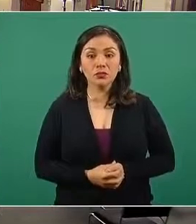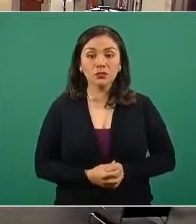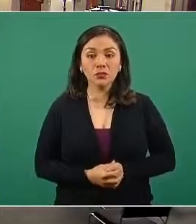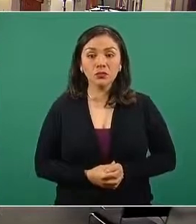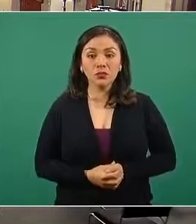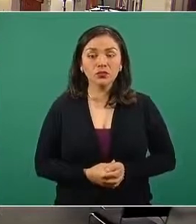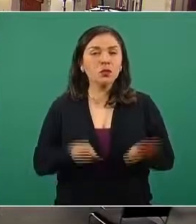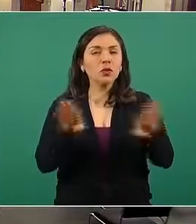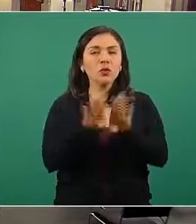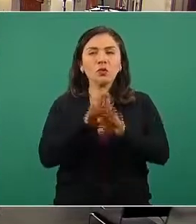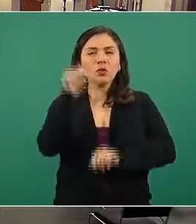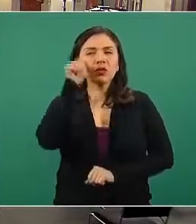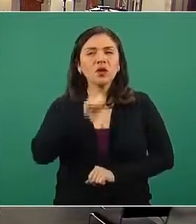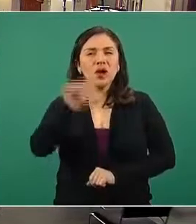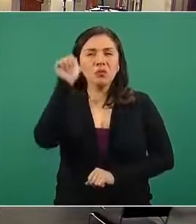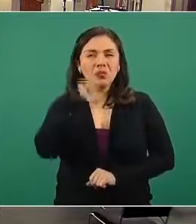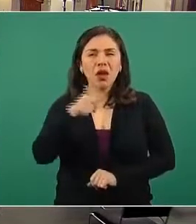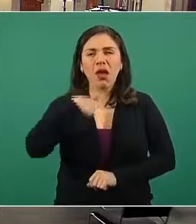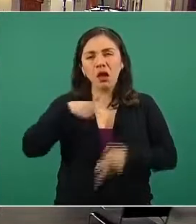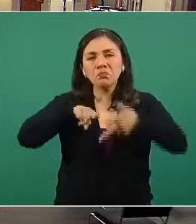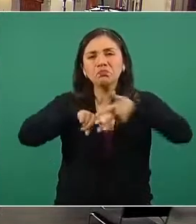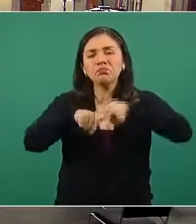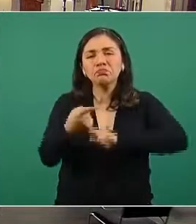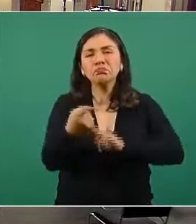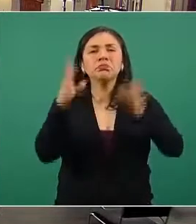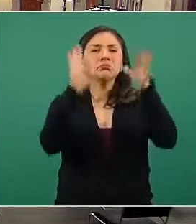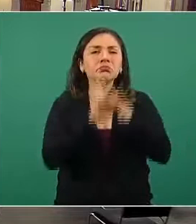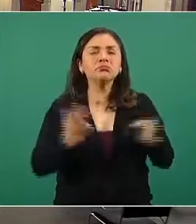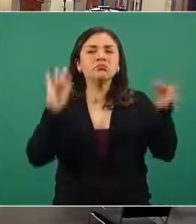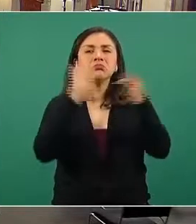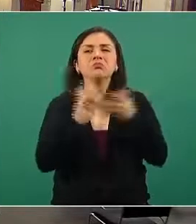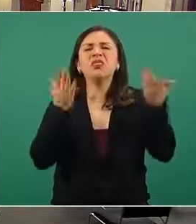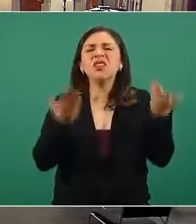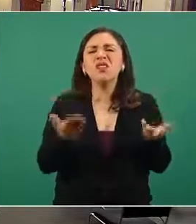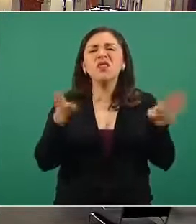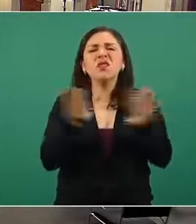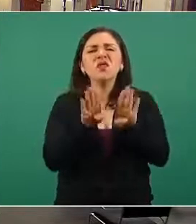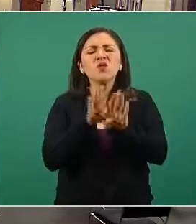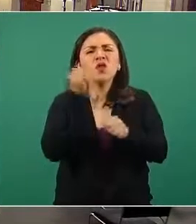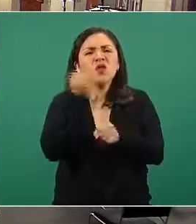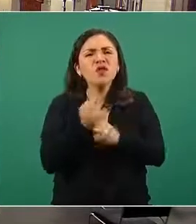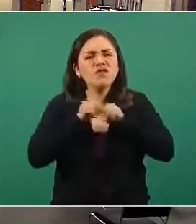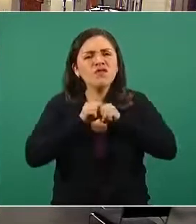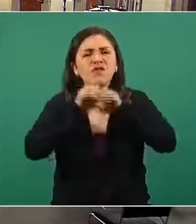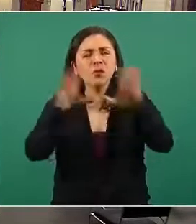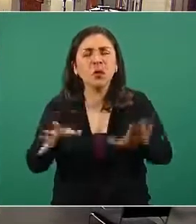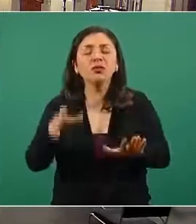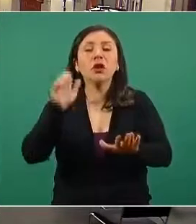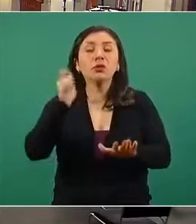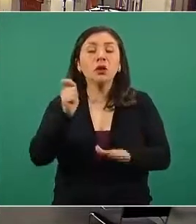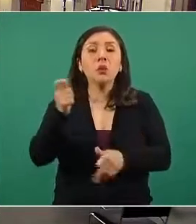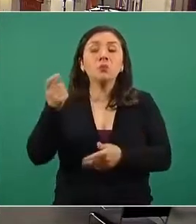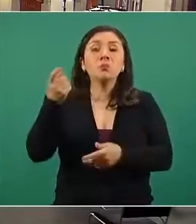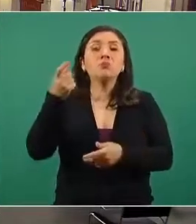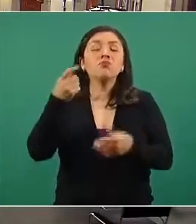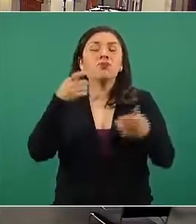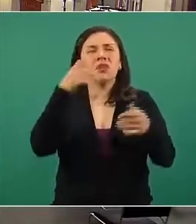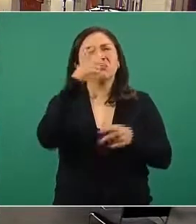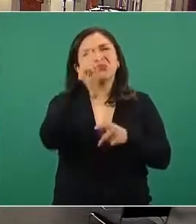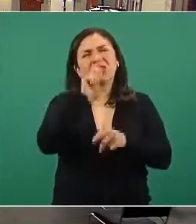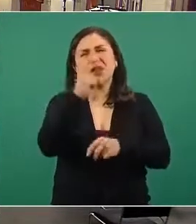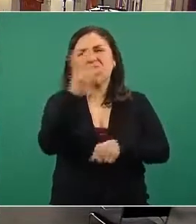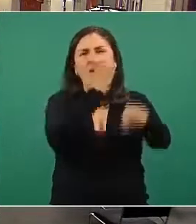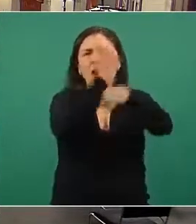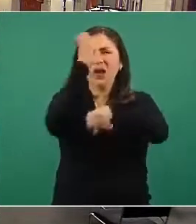Iniciamos siempre, como todas las noches, actualizando los datos que son remitidos por las 32